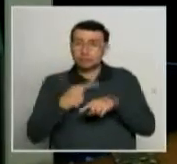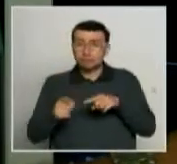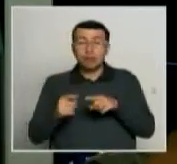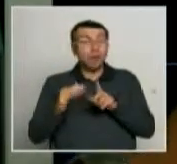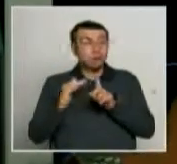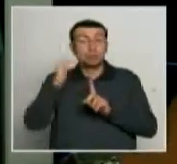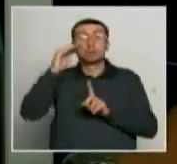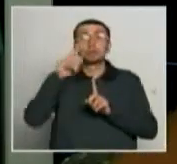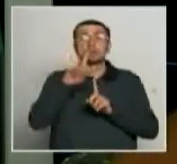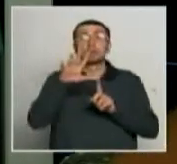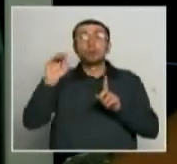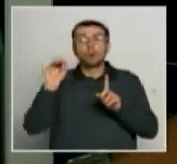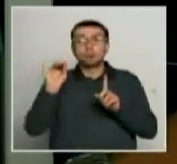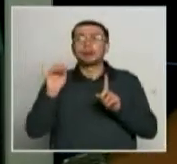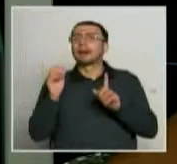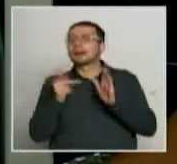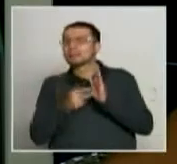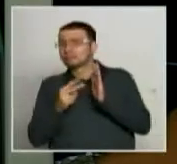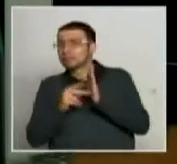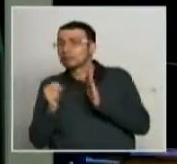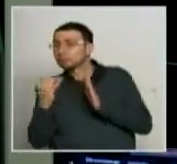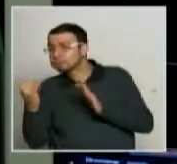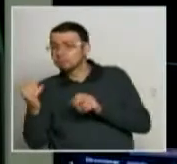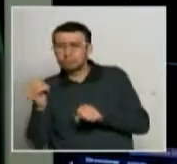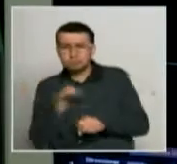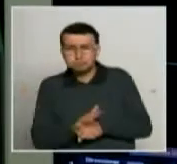encima de 150, generalmente es porque hay un proceso obstructivo.